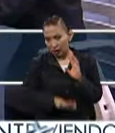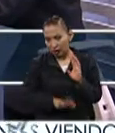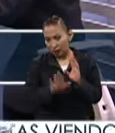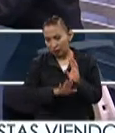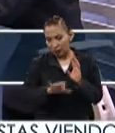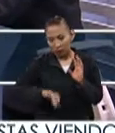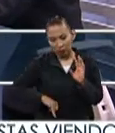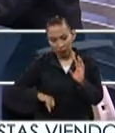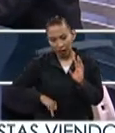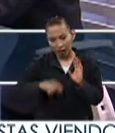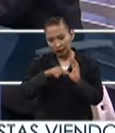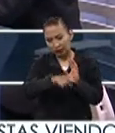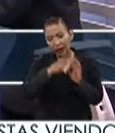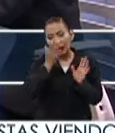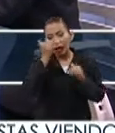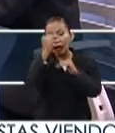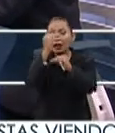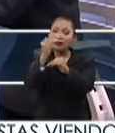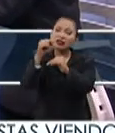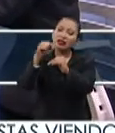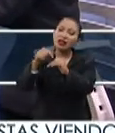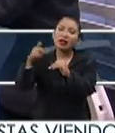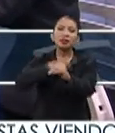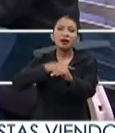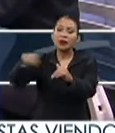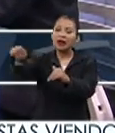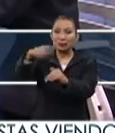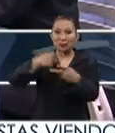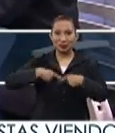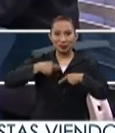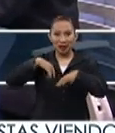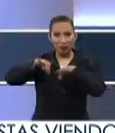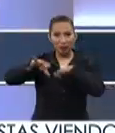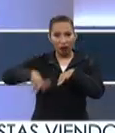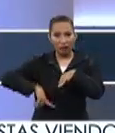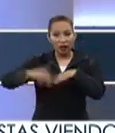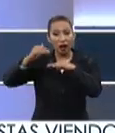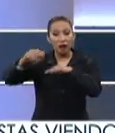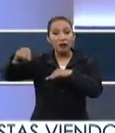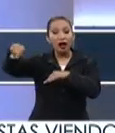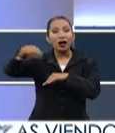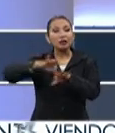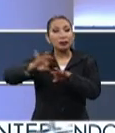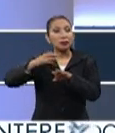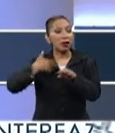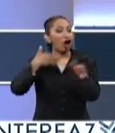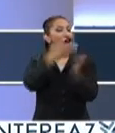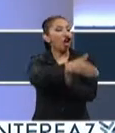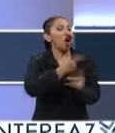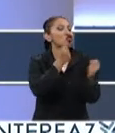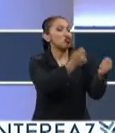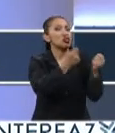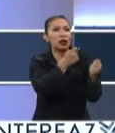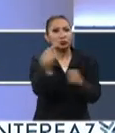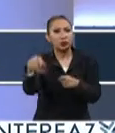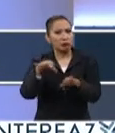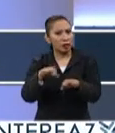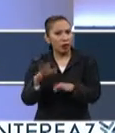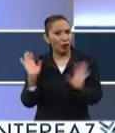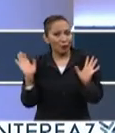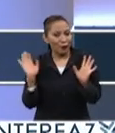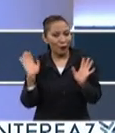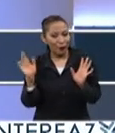muy importante, los límites que debe tener un funcionario público, un servidor público precisamente en su